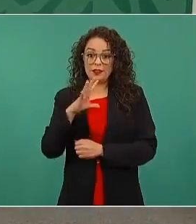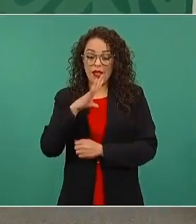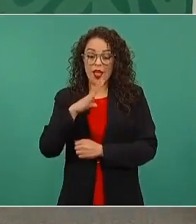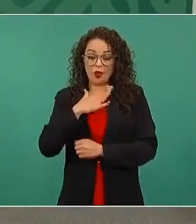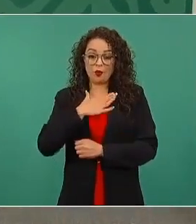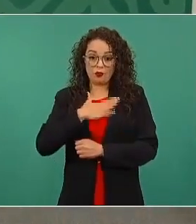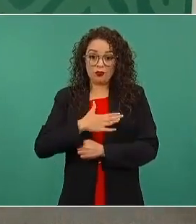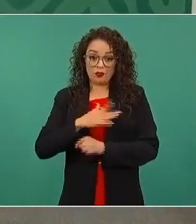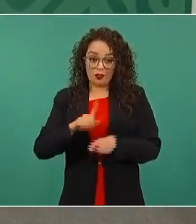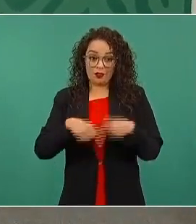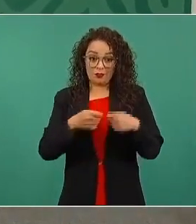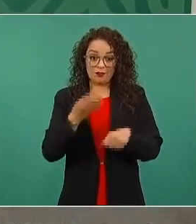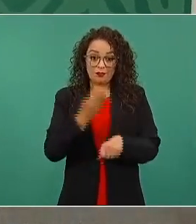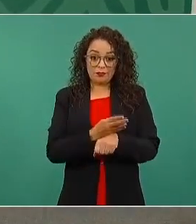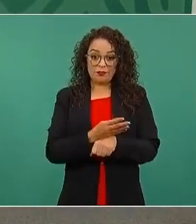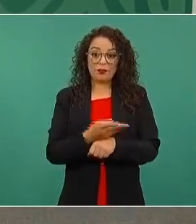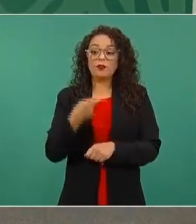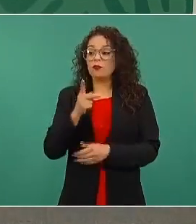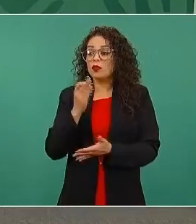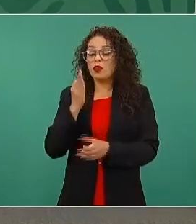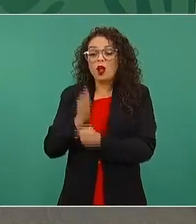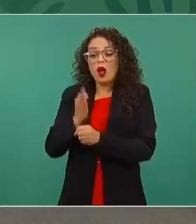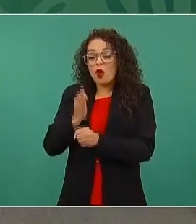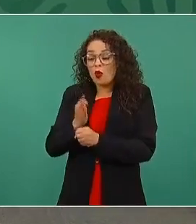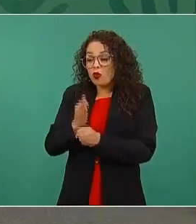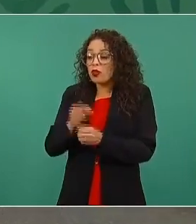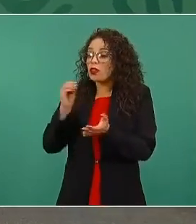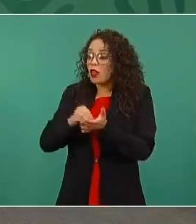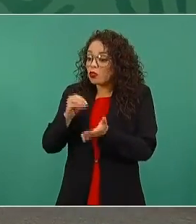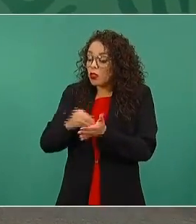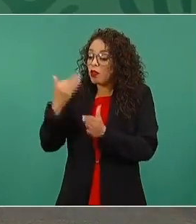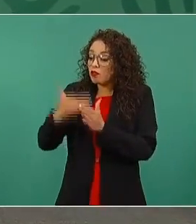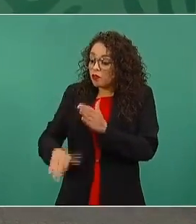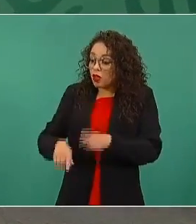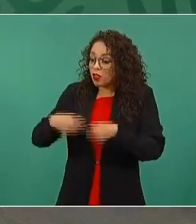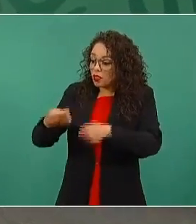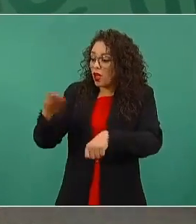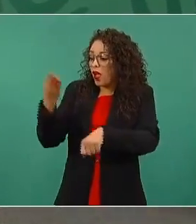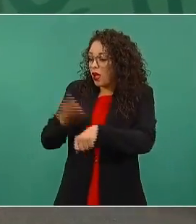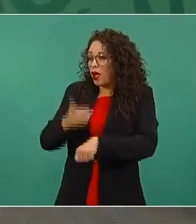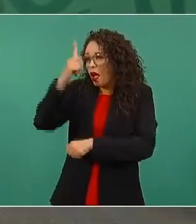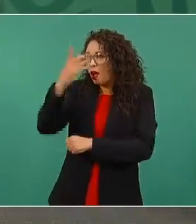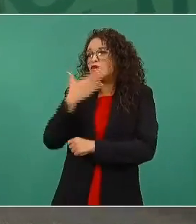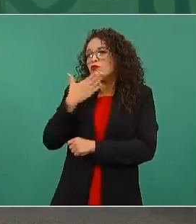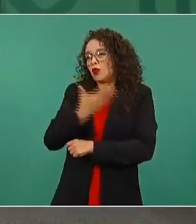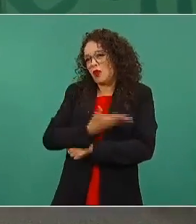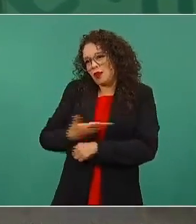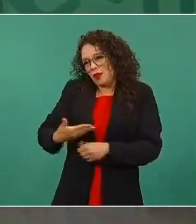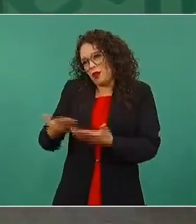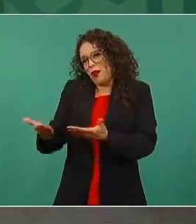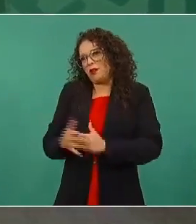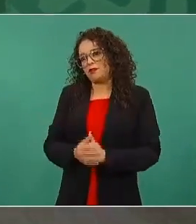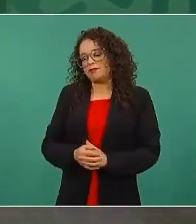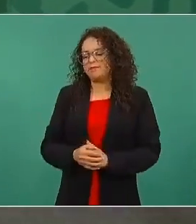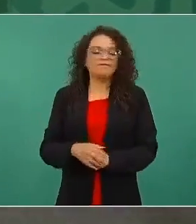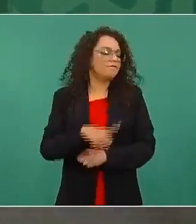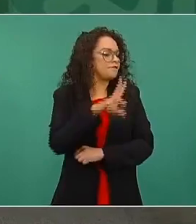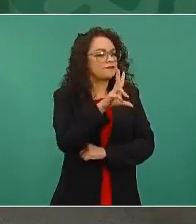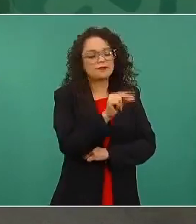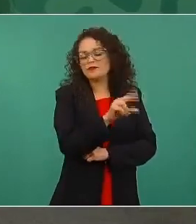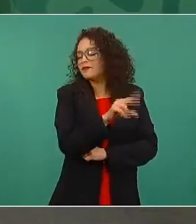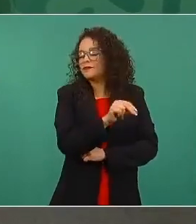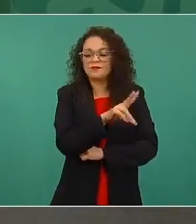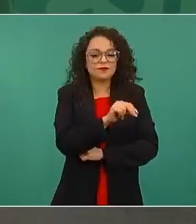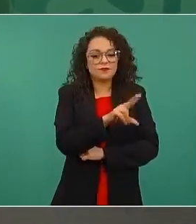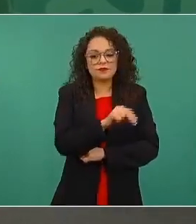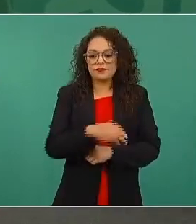Hasta ahorita hay impunidad, presidente. No. En Sonora. Impunidad. No. Y que el hecho mismo, porque la impunidad